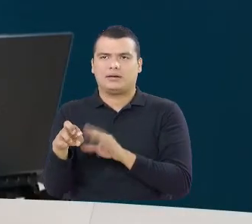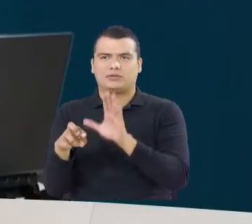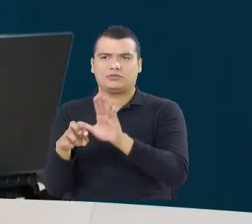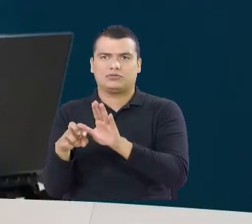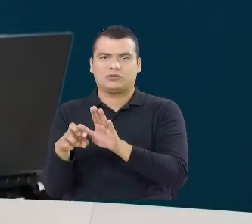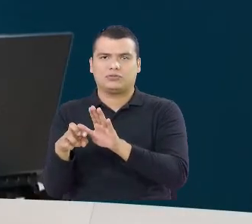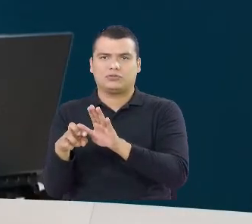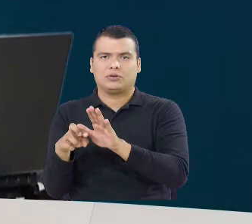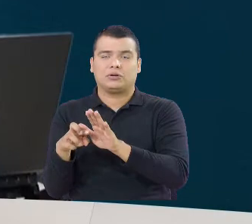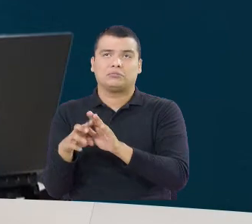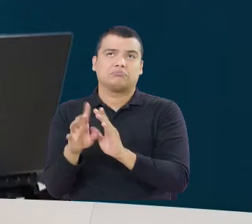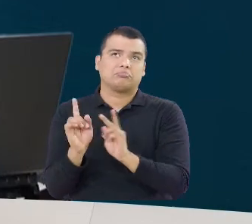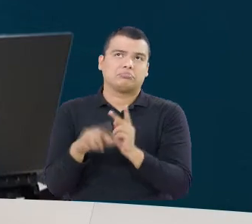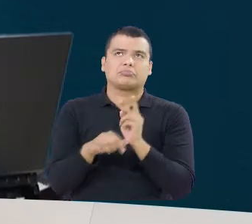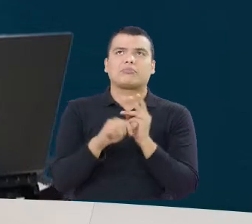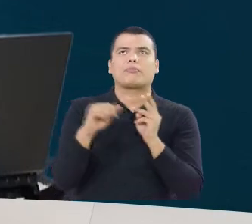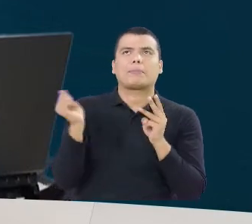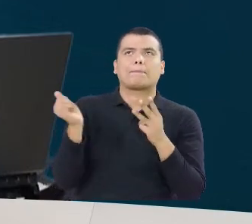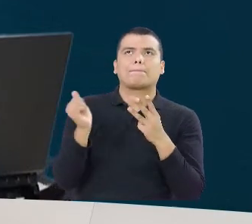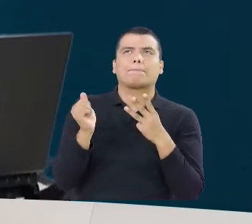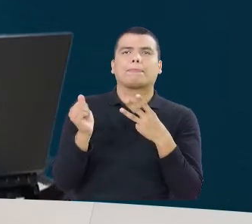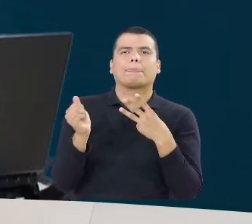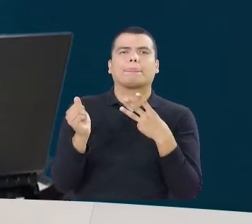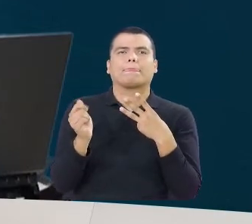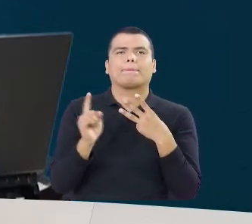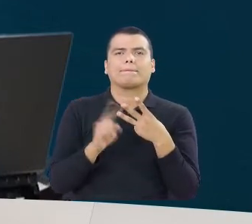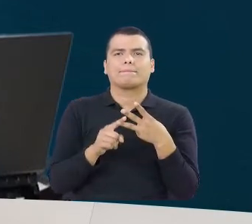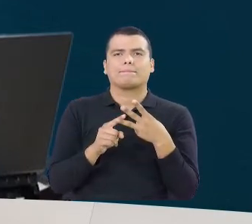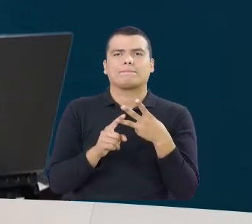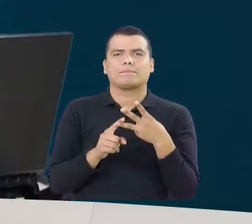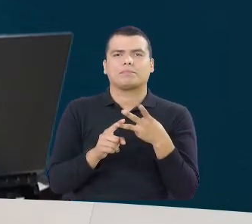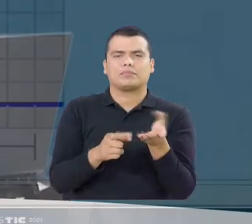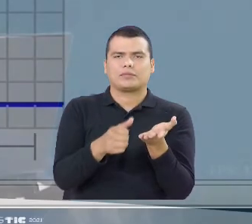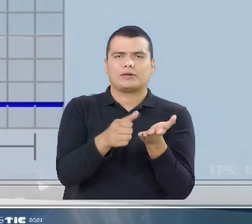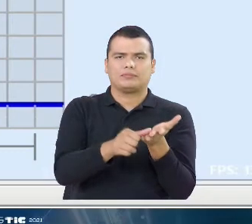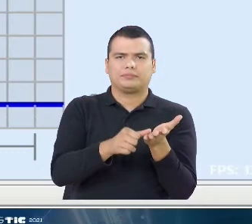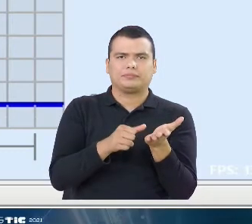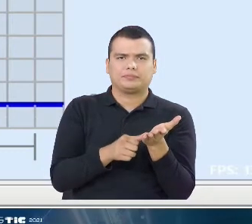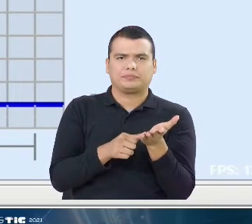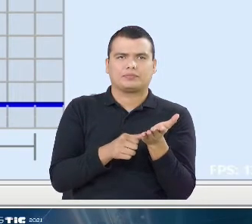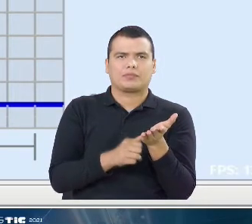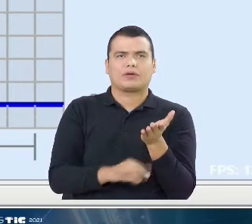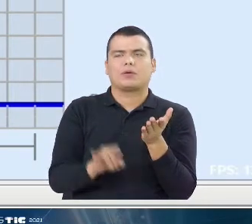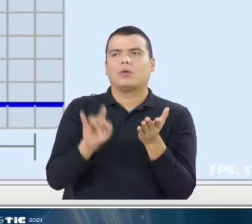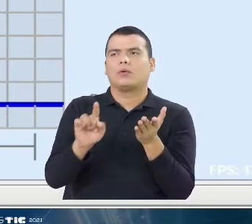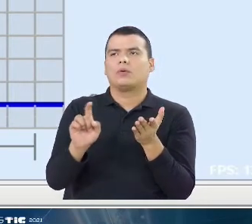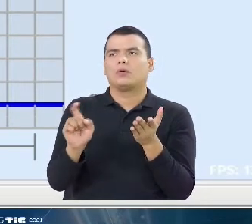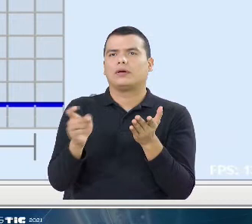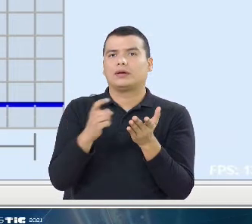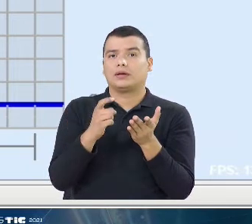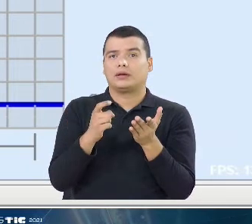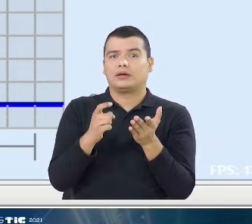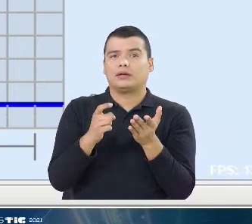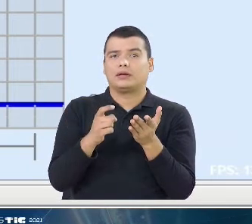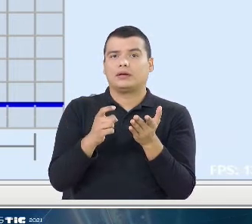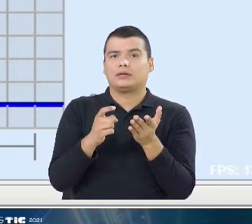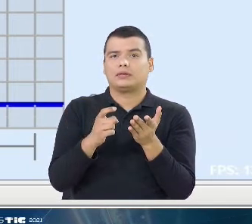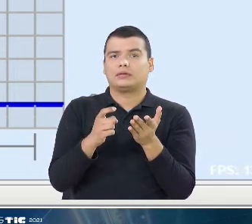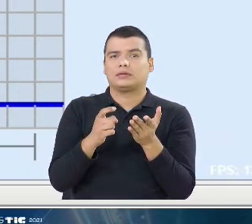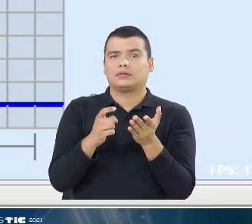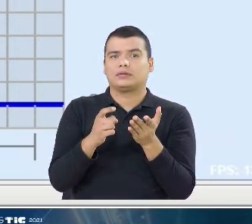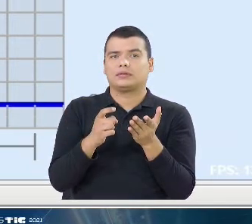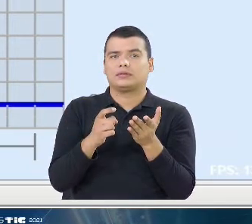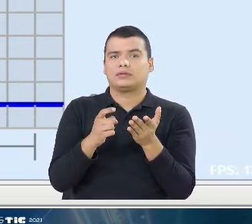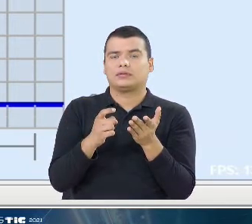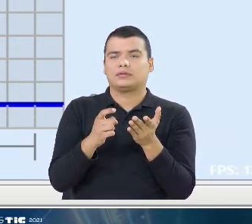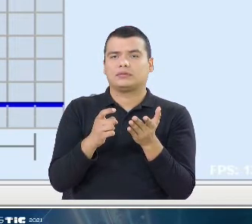Aquí, por ejemplo, vemos el programa UG Universal G-Code Center,